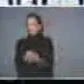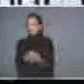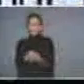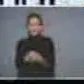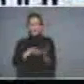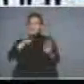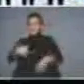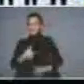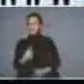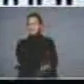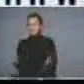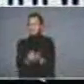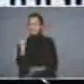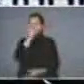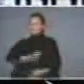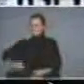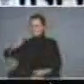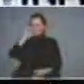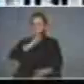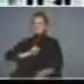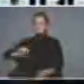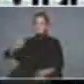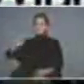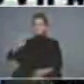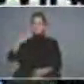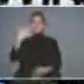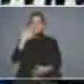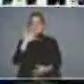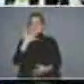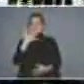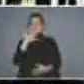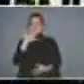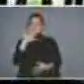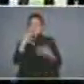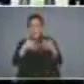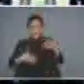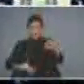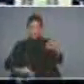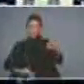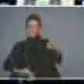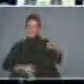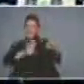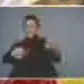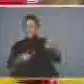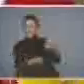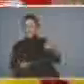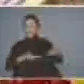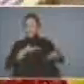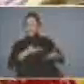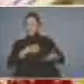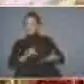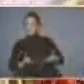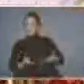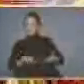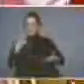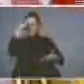no dudaría en cantarla otra vez. Para pa, si mi letra a los niños pudiera ayudar, y con eso su